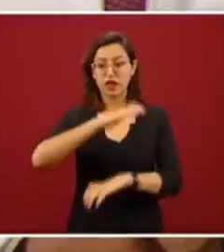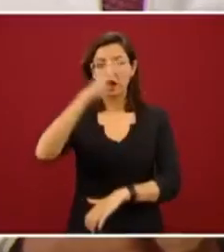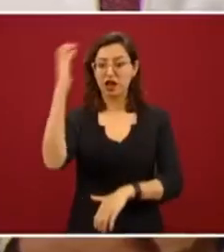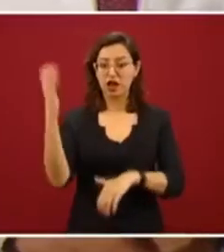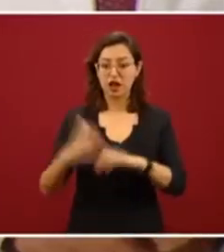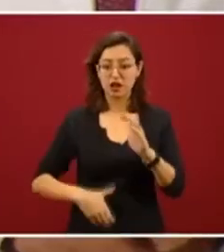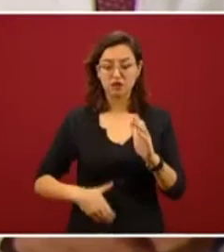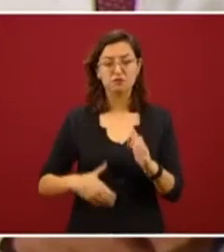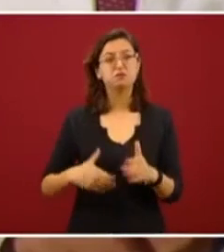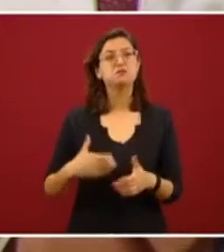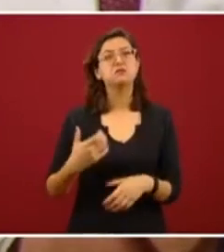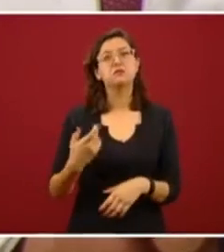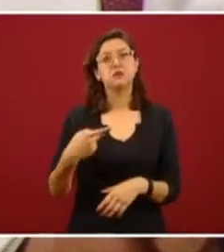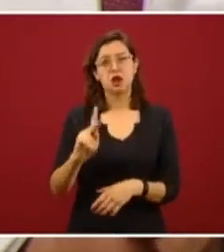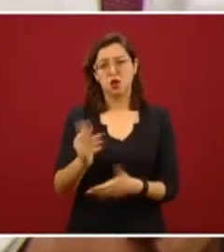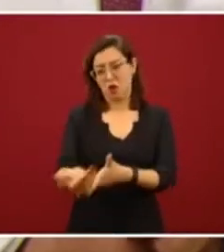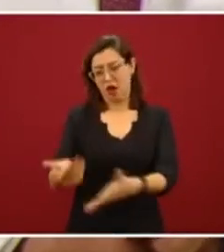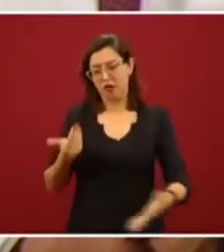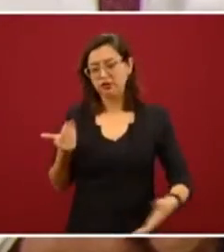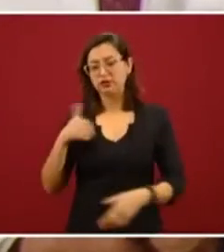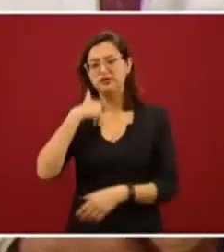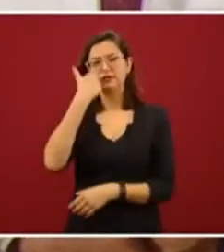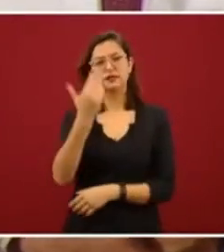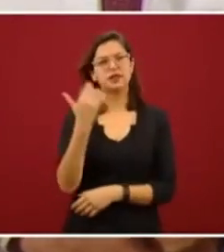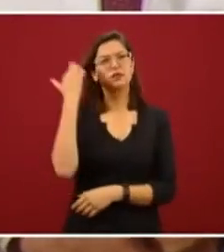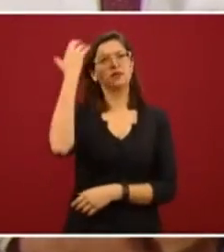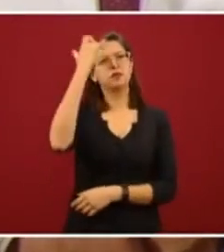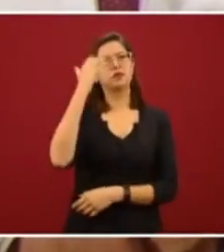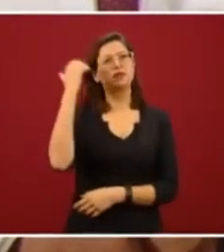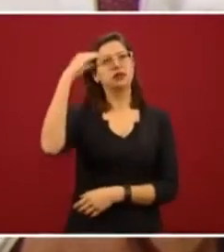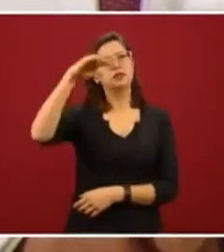Una reflexión. Primero,